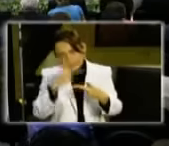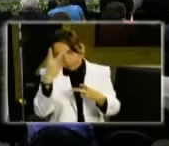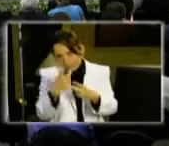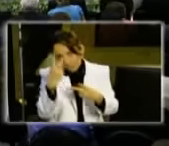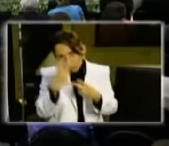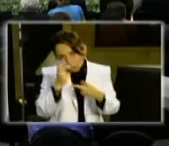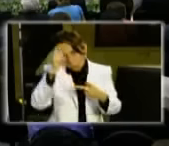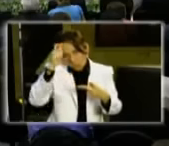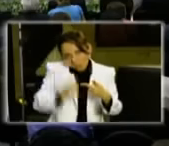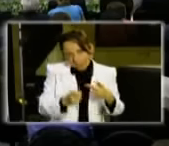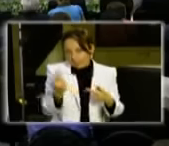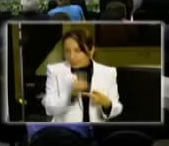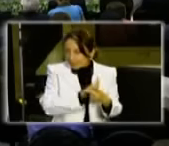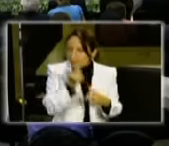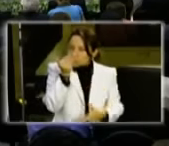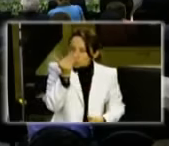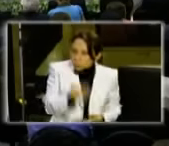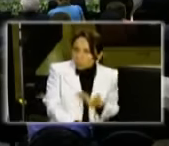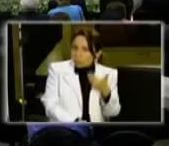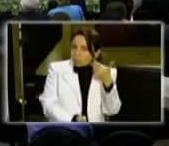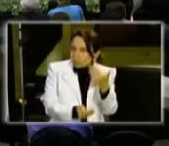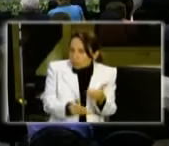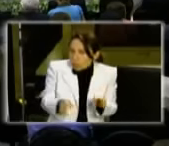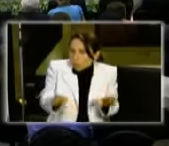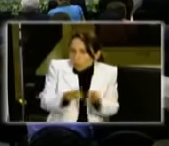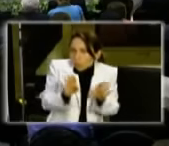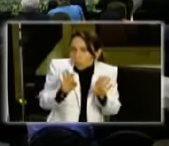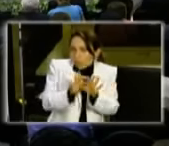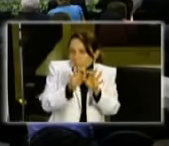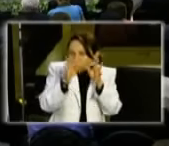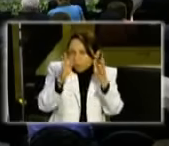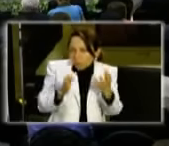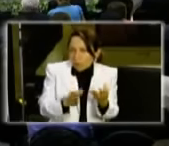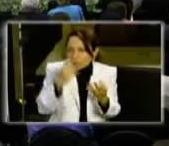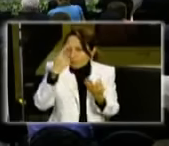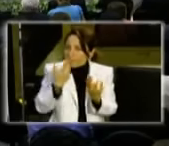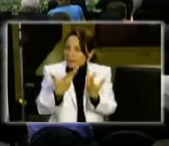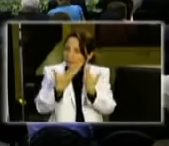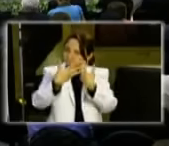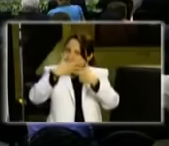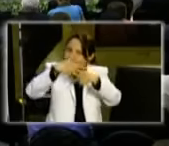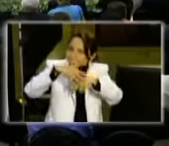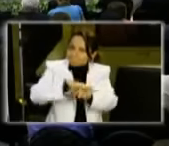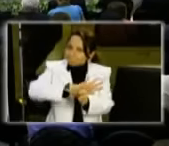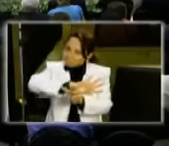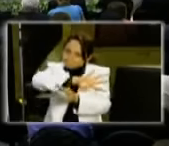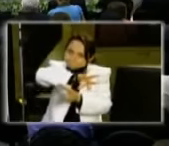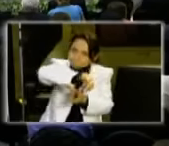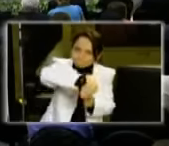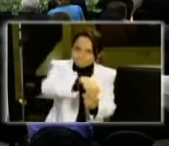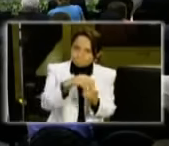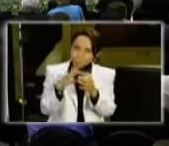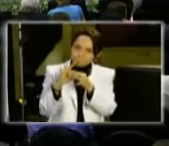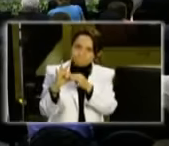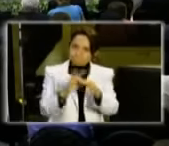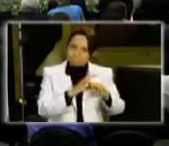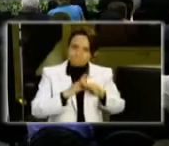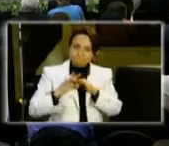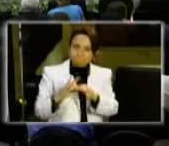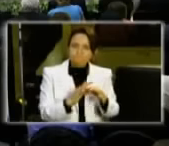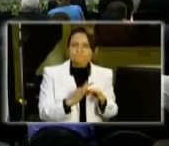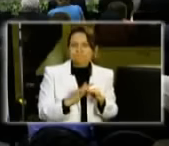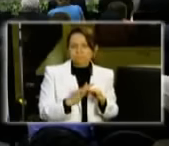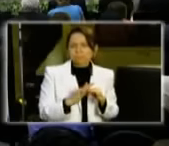los procesos de integración y a vincularlos entre sí. Desde este punto de vista, la realidad de